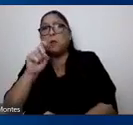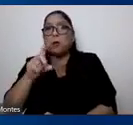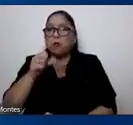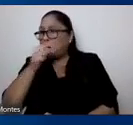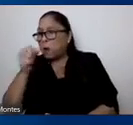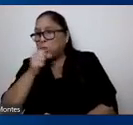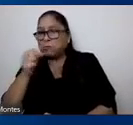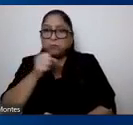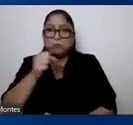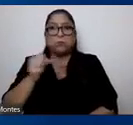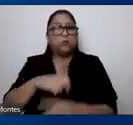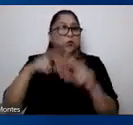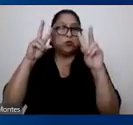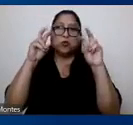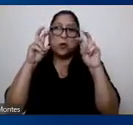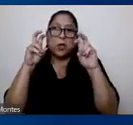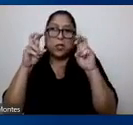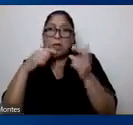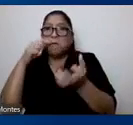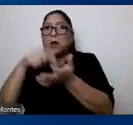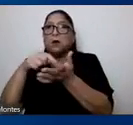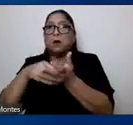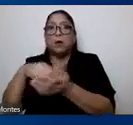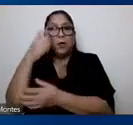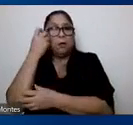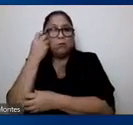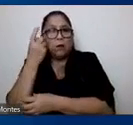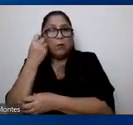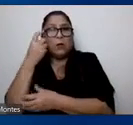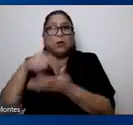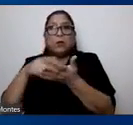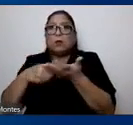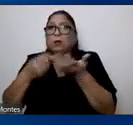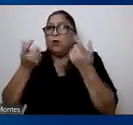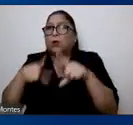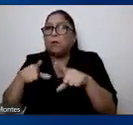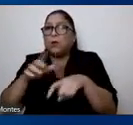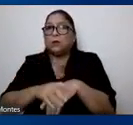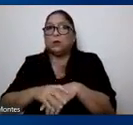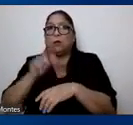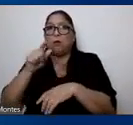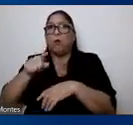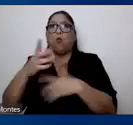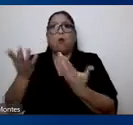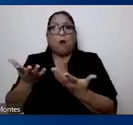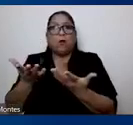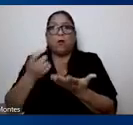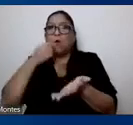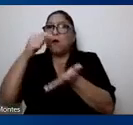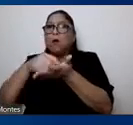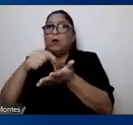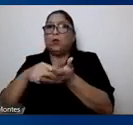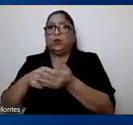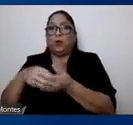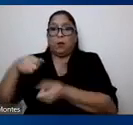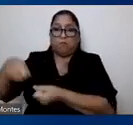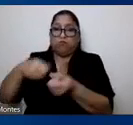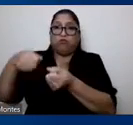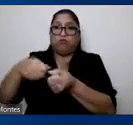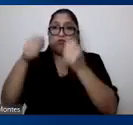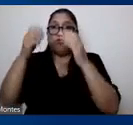de lo que se había entendido que había pasado un evento en donde comuneros